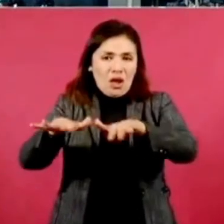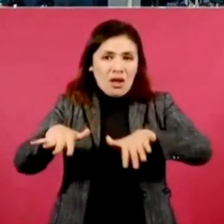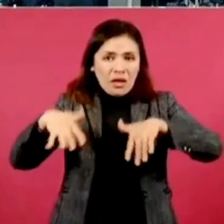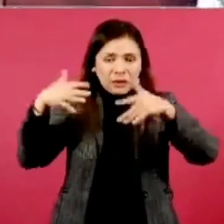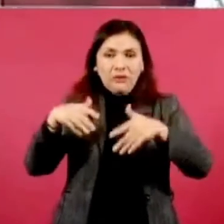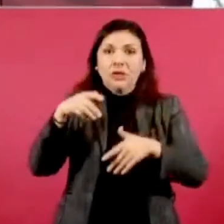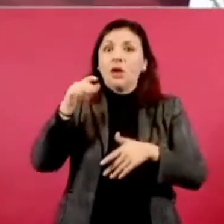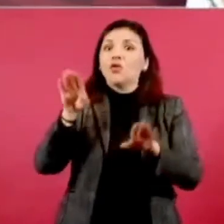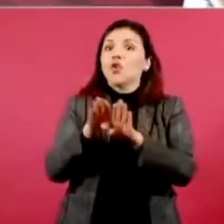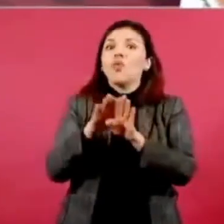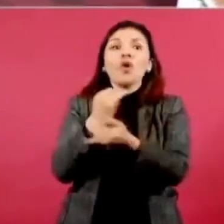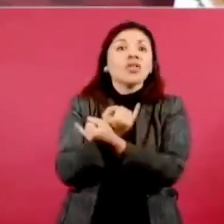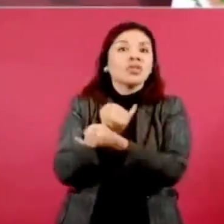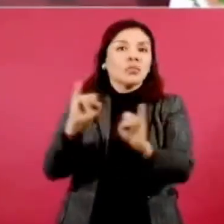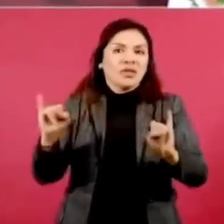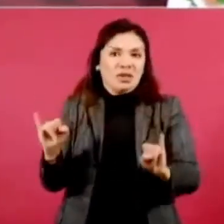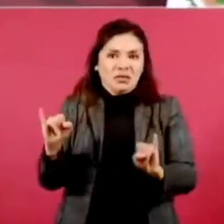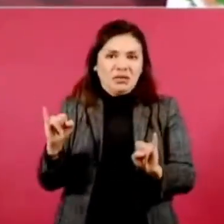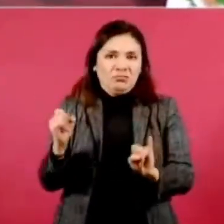independiente,